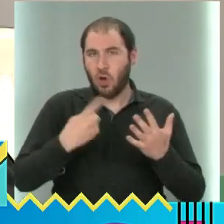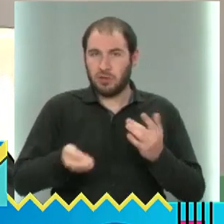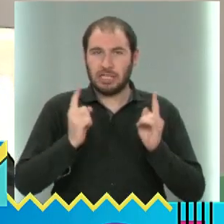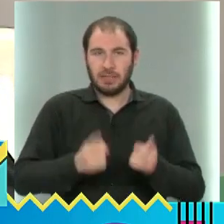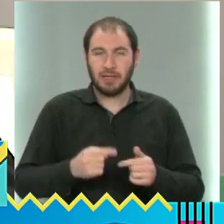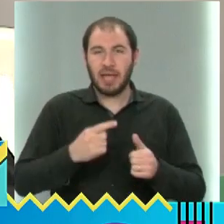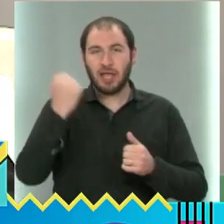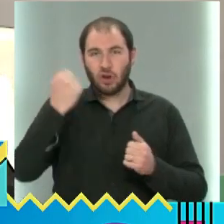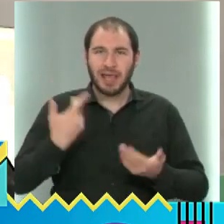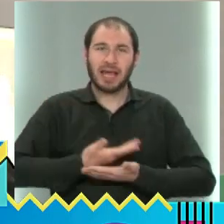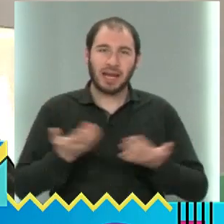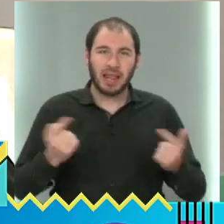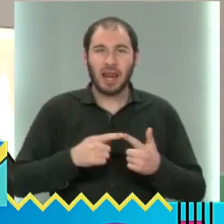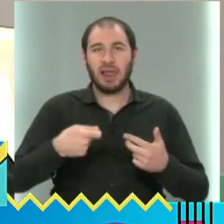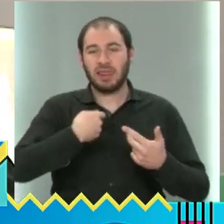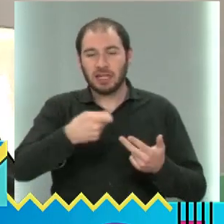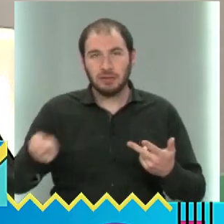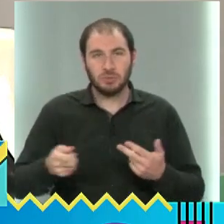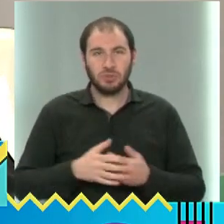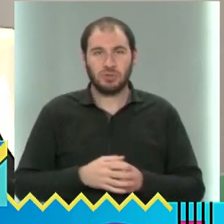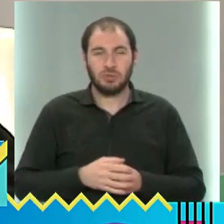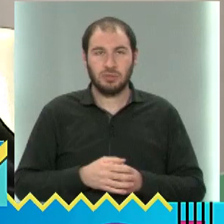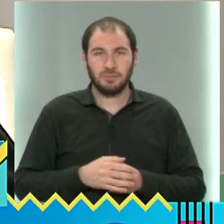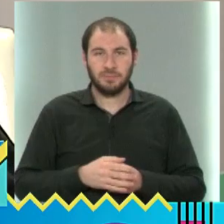La macroeconomía, la distribución,